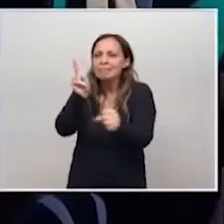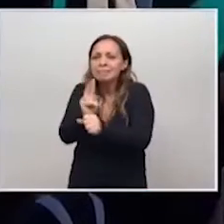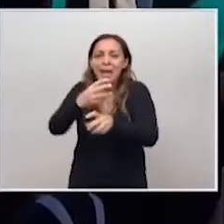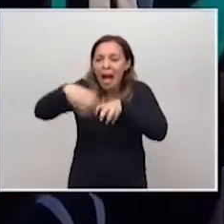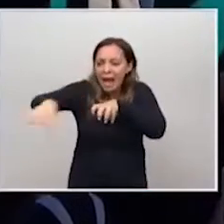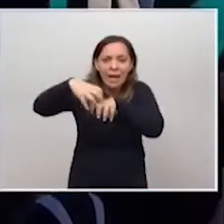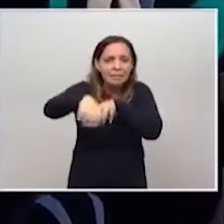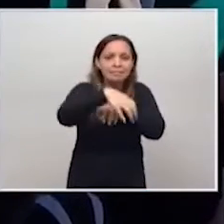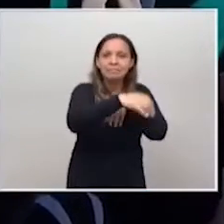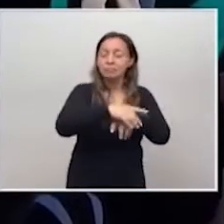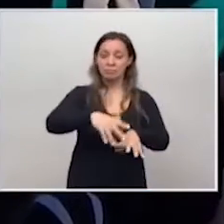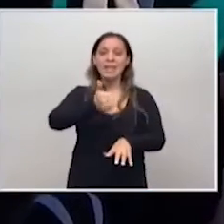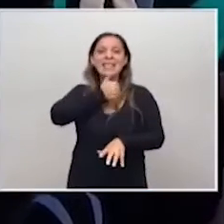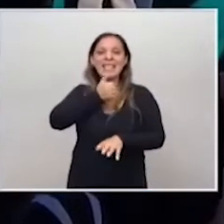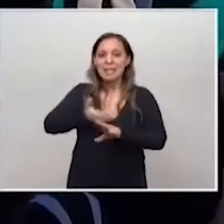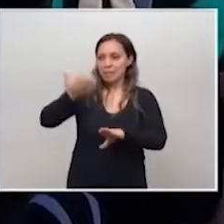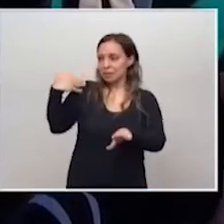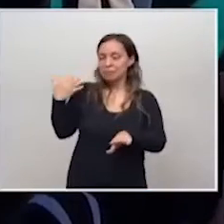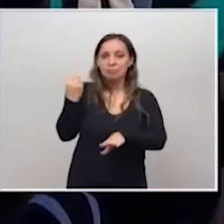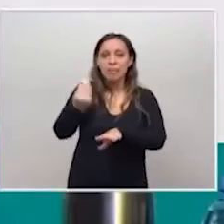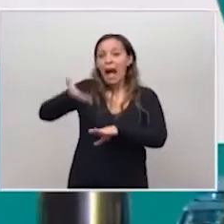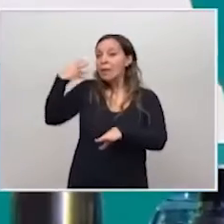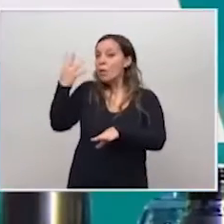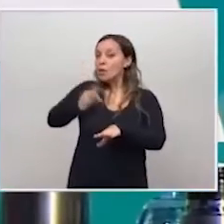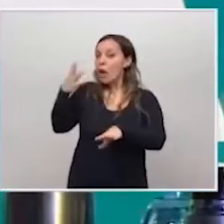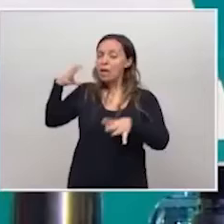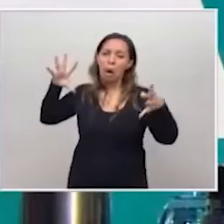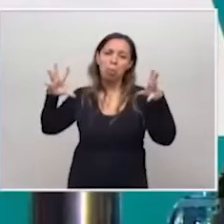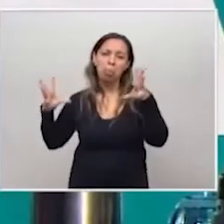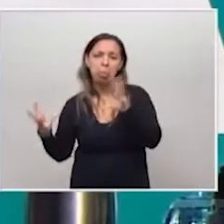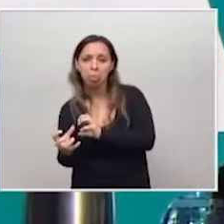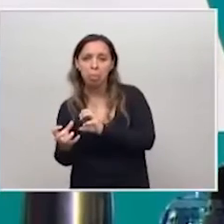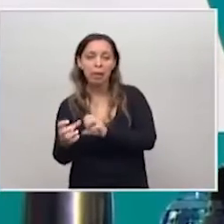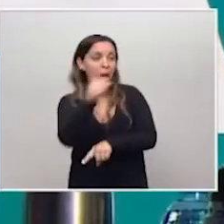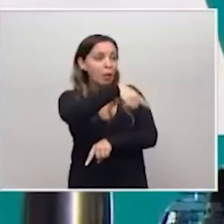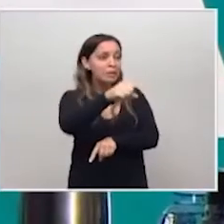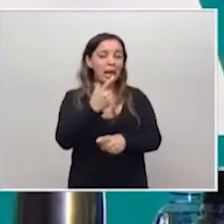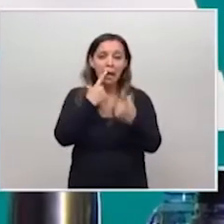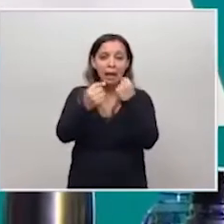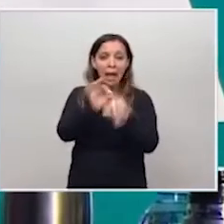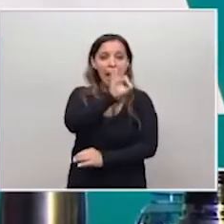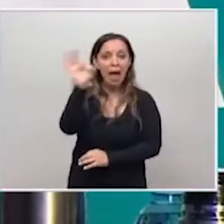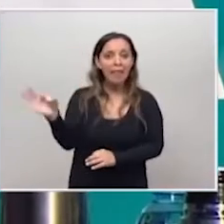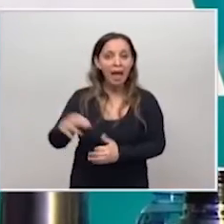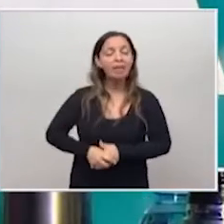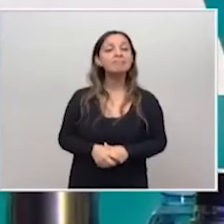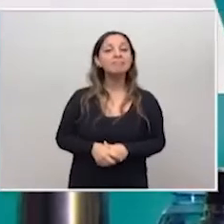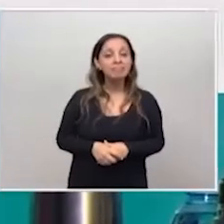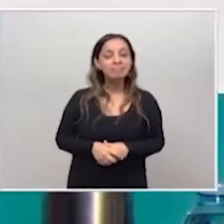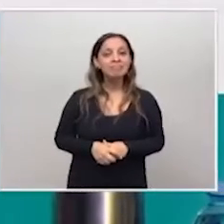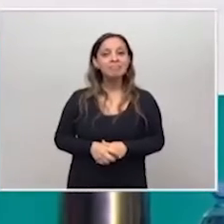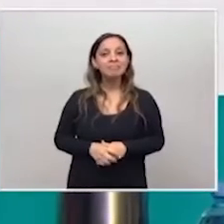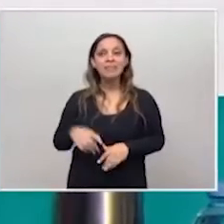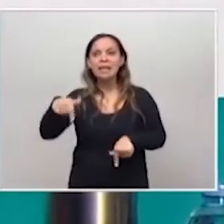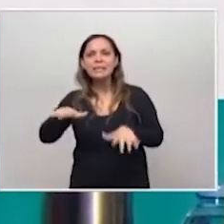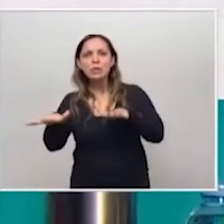áreas, Quilmes, después de 4 años de abandono, que nadie vino a hablar de lo que pasaba y de lo que no pasaba